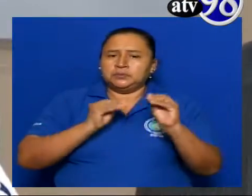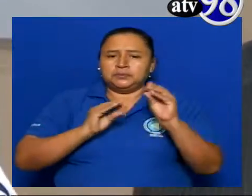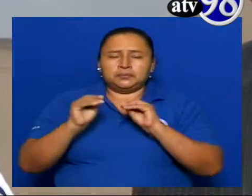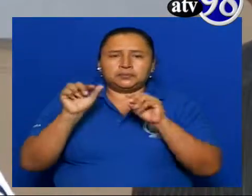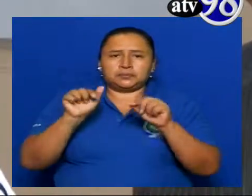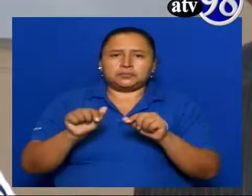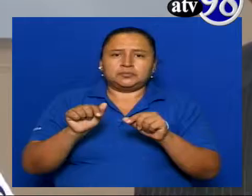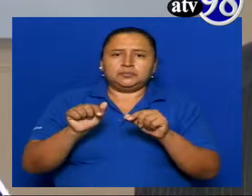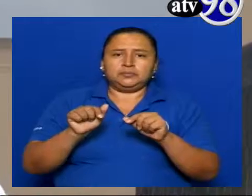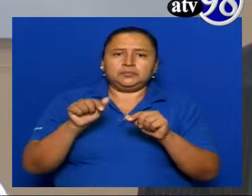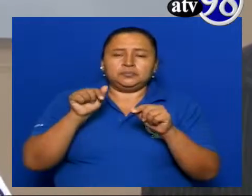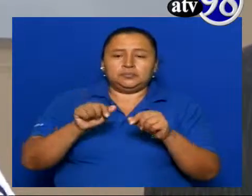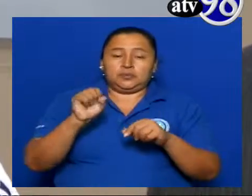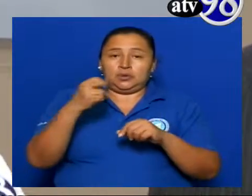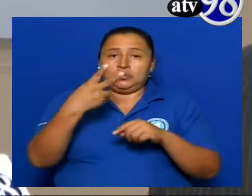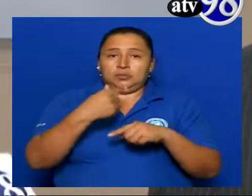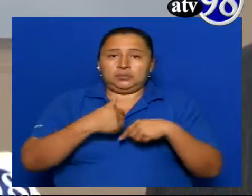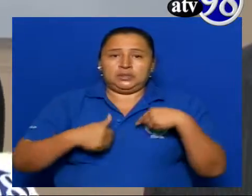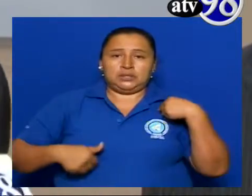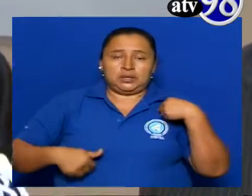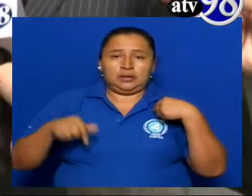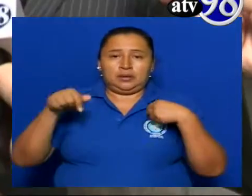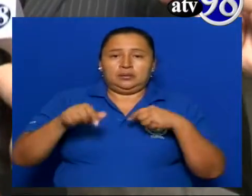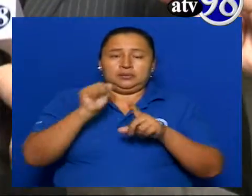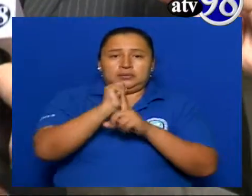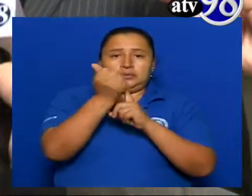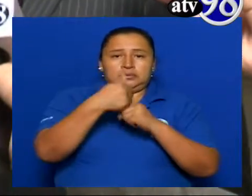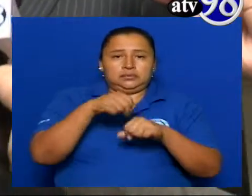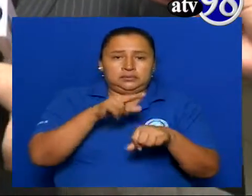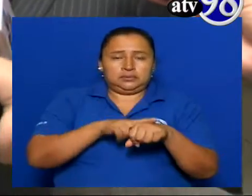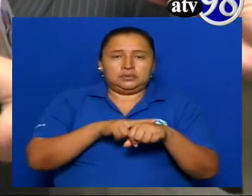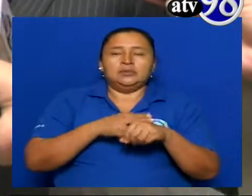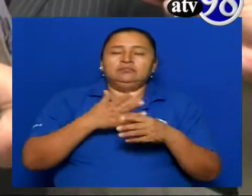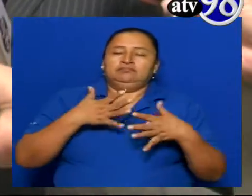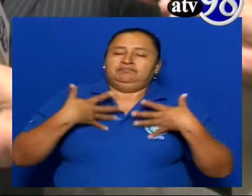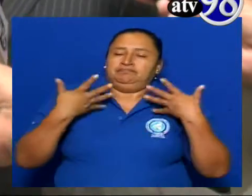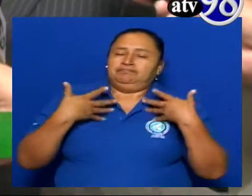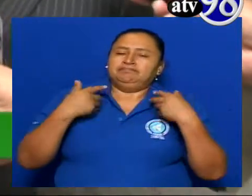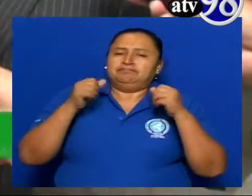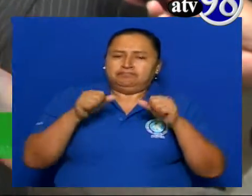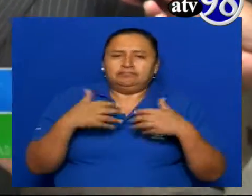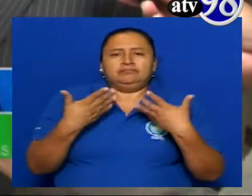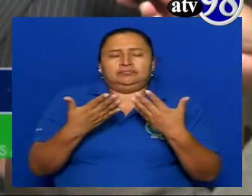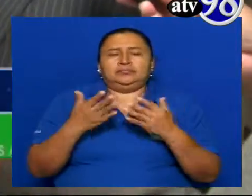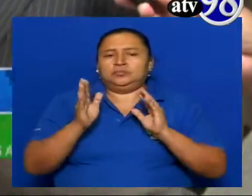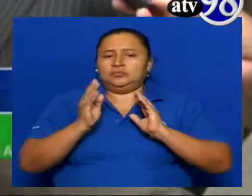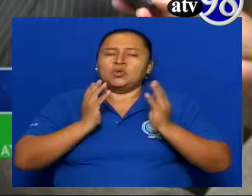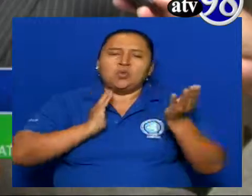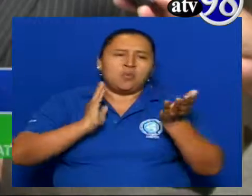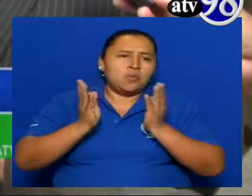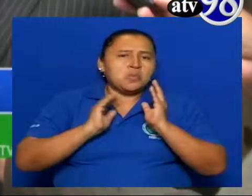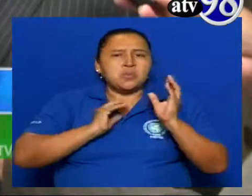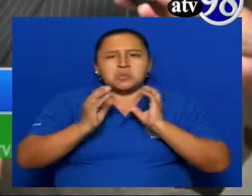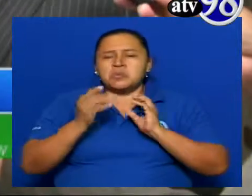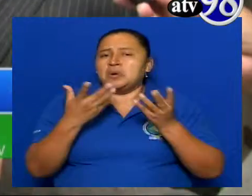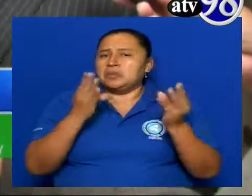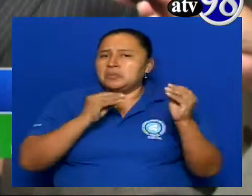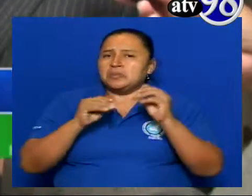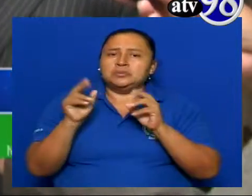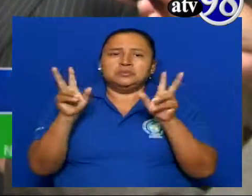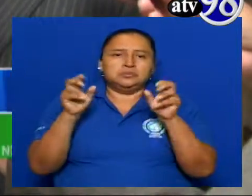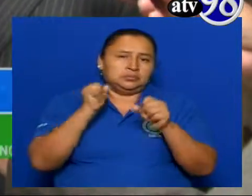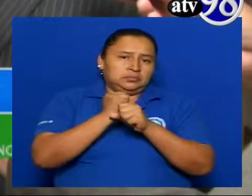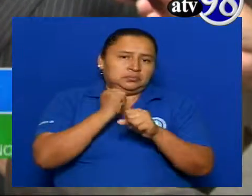tuvimos con el vicepresidente de la Asamblea, estamos muy contentos porque también compartimos el trabajo. Así que creo